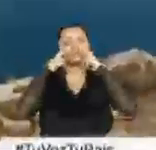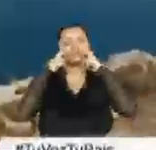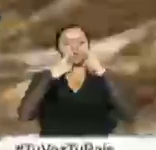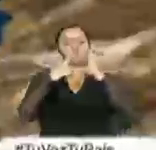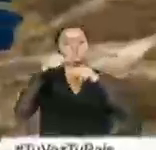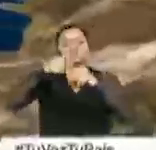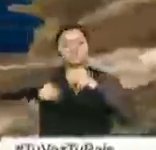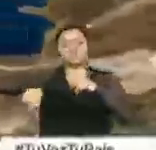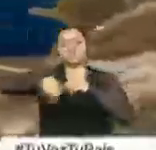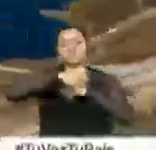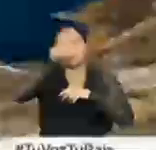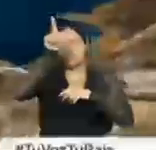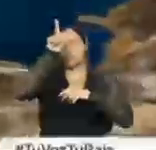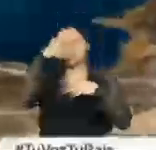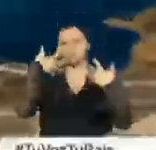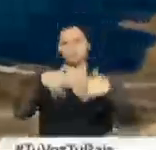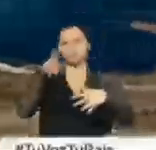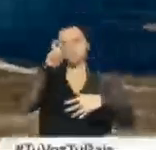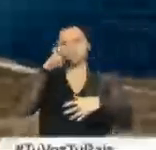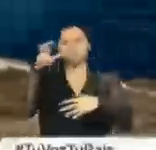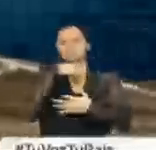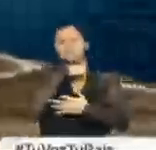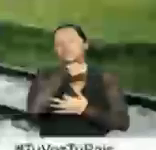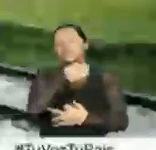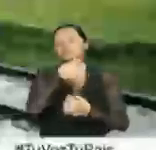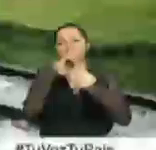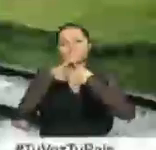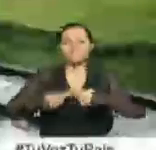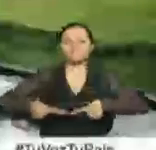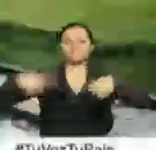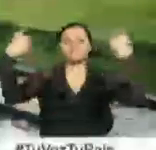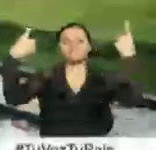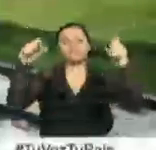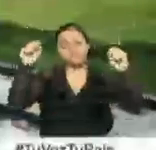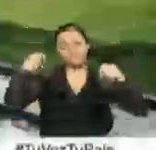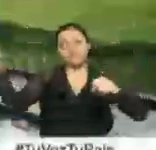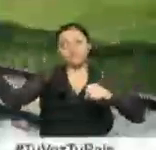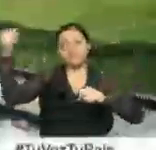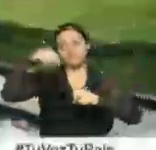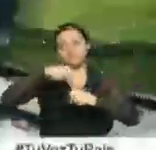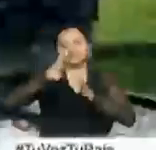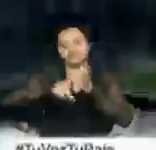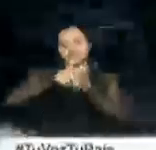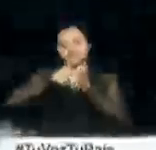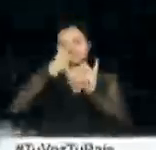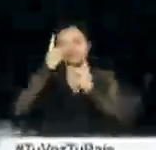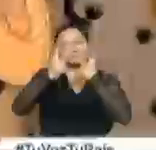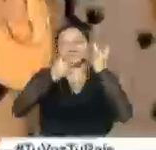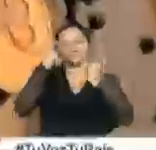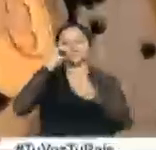sus paisajes y sus productos turísticos, posicionándose como un destino ideal para los viajeros.